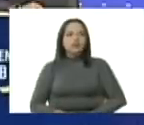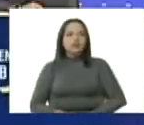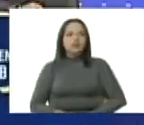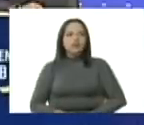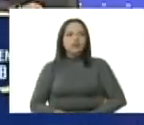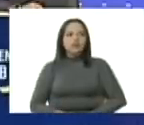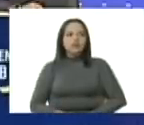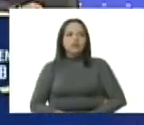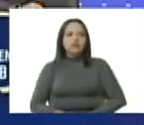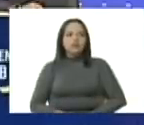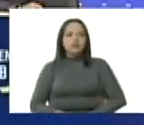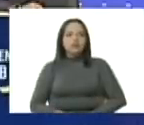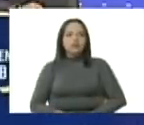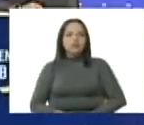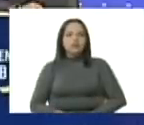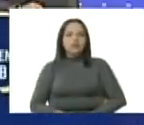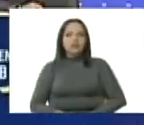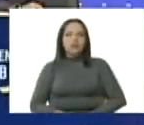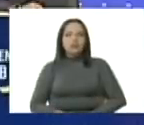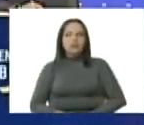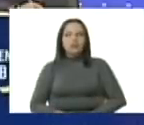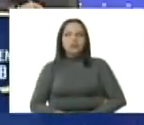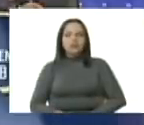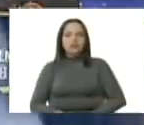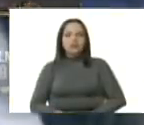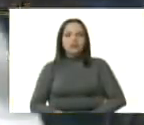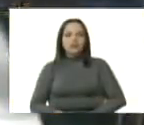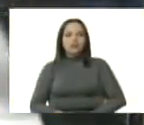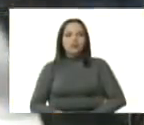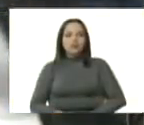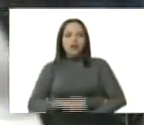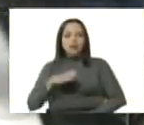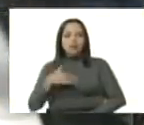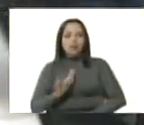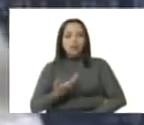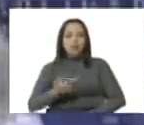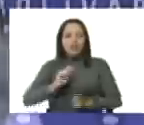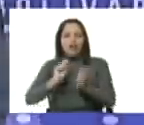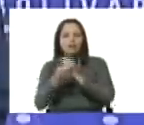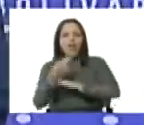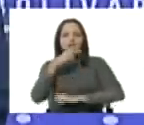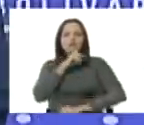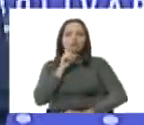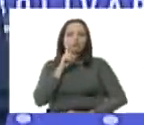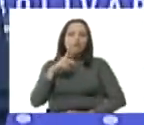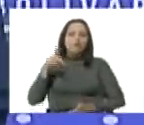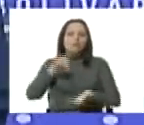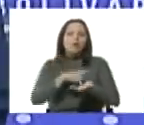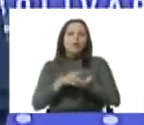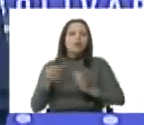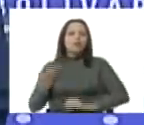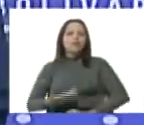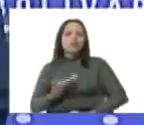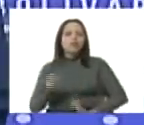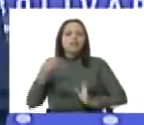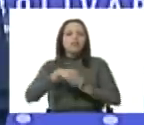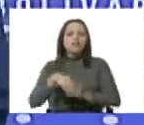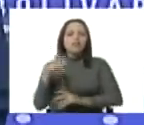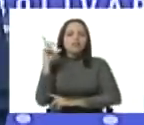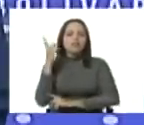hicieron para descolonizar el nombre de una parroquia tan importante en Barquisimeto.